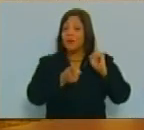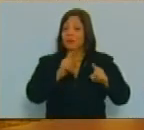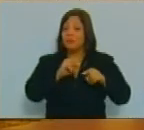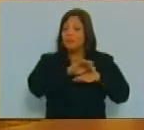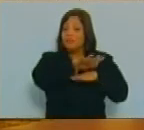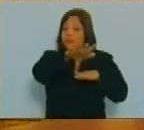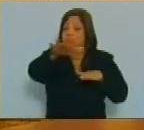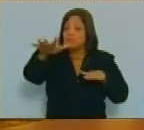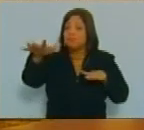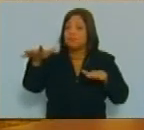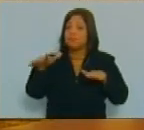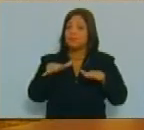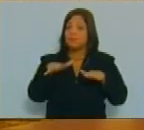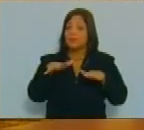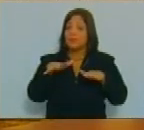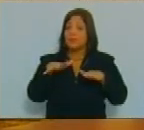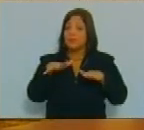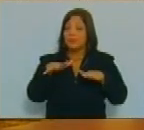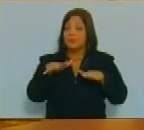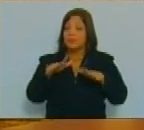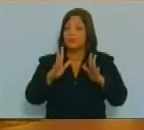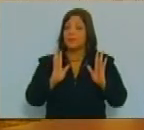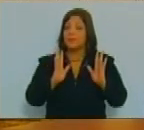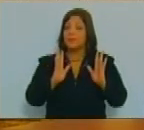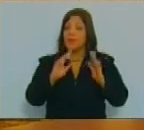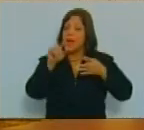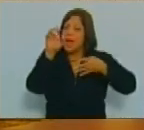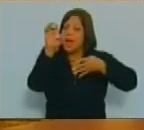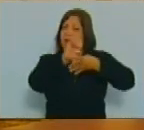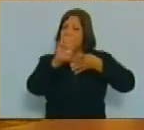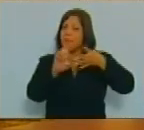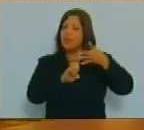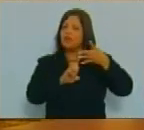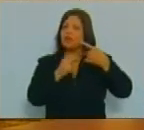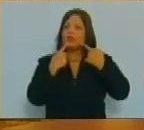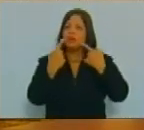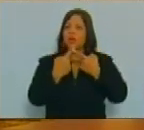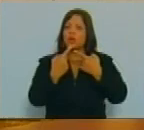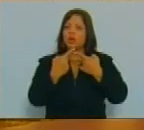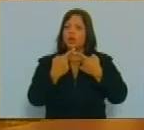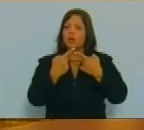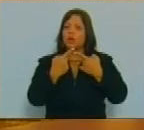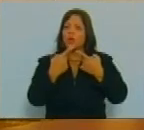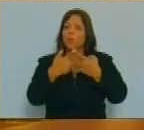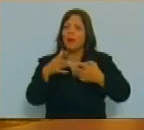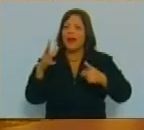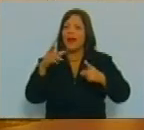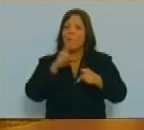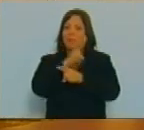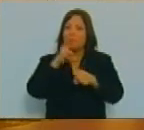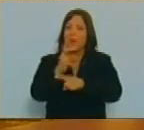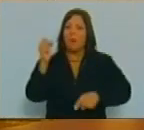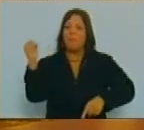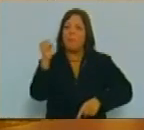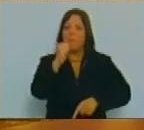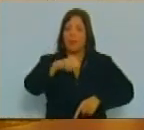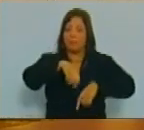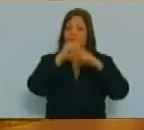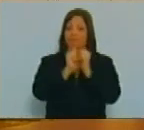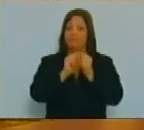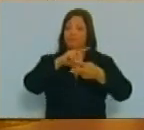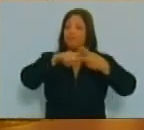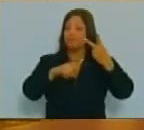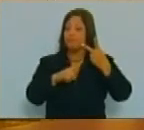que intervienen y que son elementos generadores de la criminalidad y la violencia tenemos